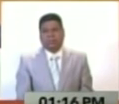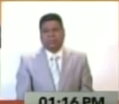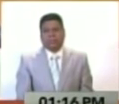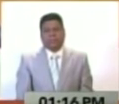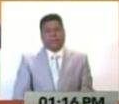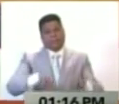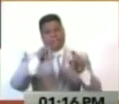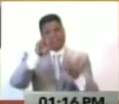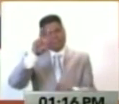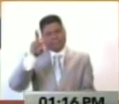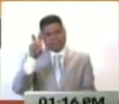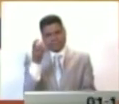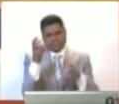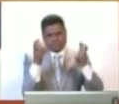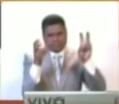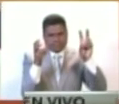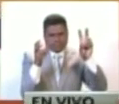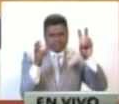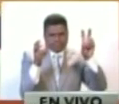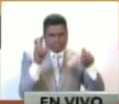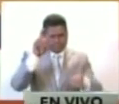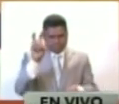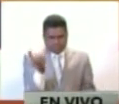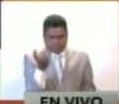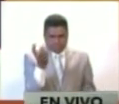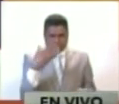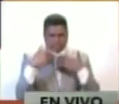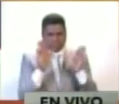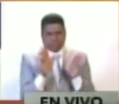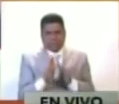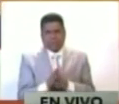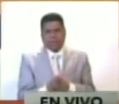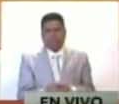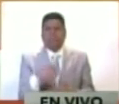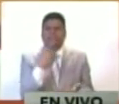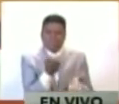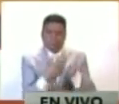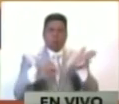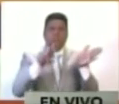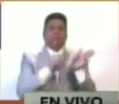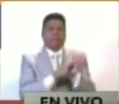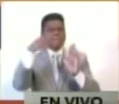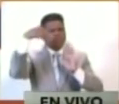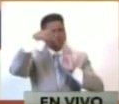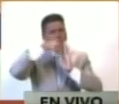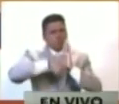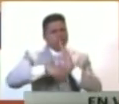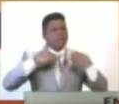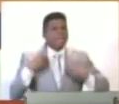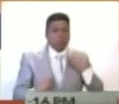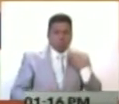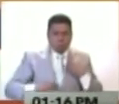comillas, en esa declaración se establece que reiteramos con profunda